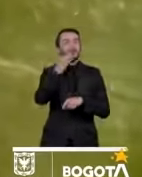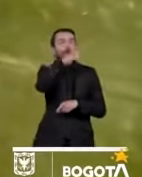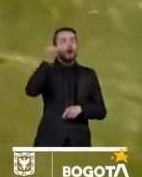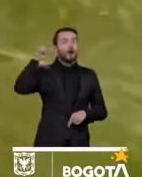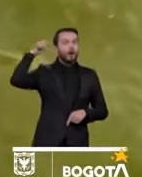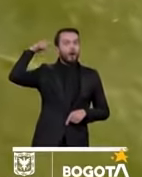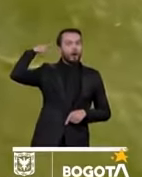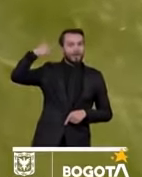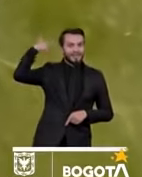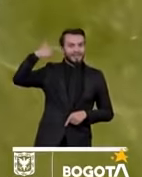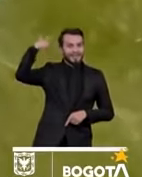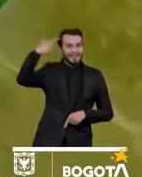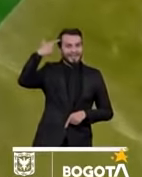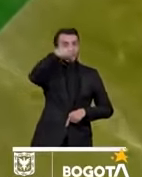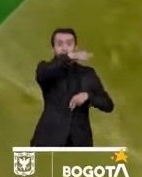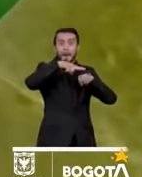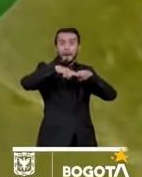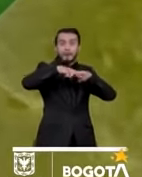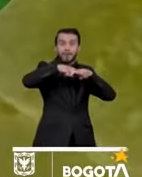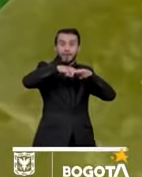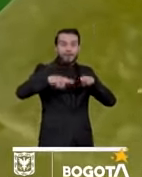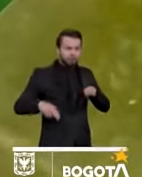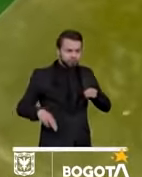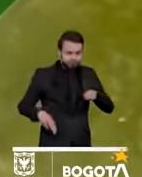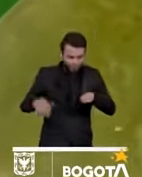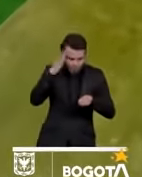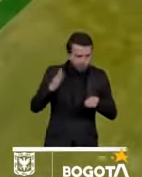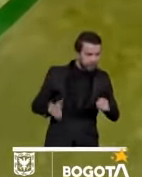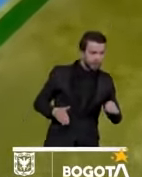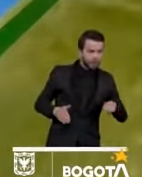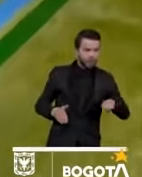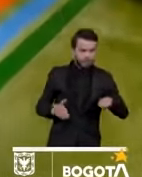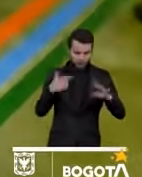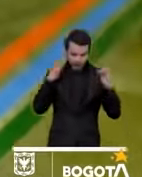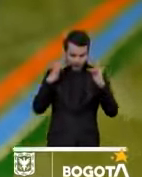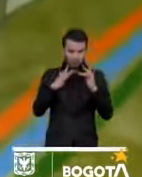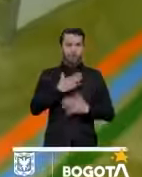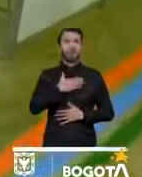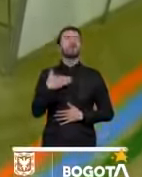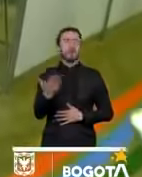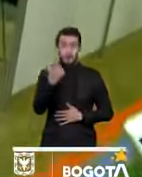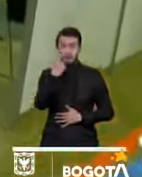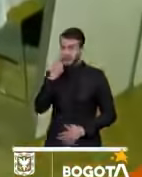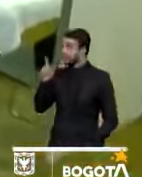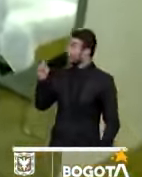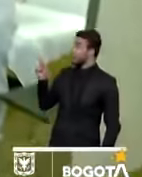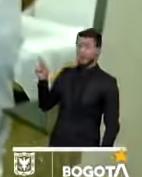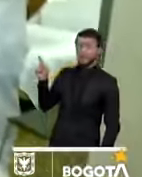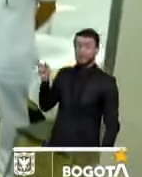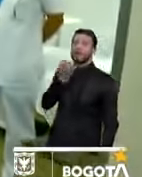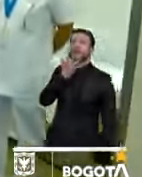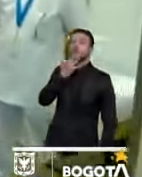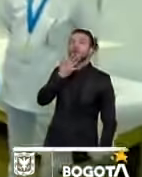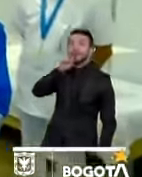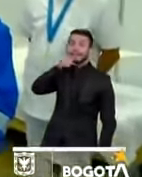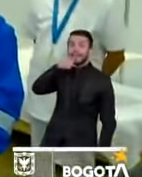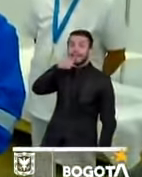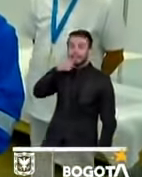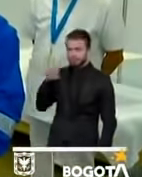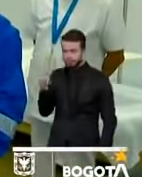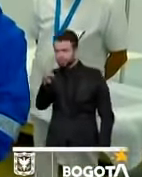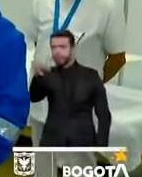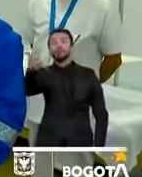destino específico sigue la línea que le corresponde. Okay. La anaranjada es para ir a las duchas. Okay. La azul es para